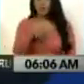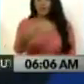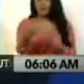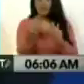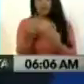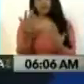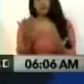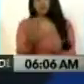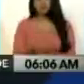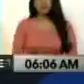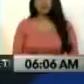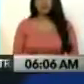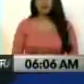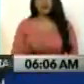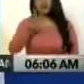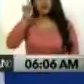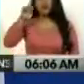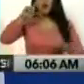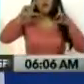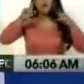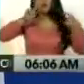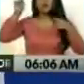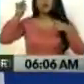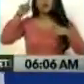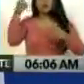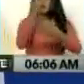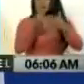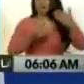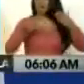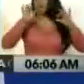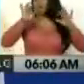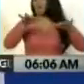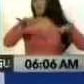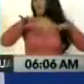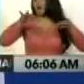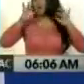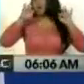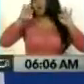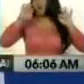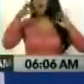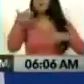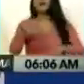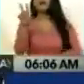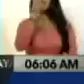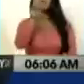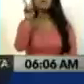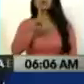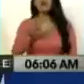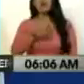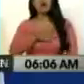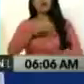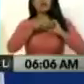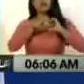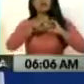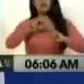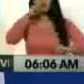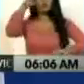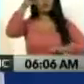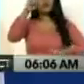de su página. Ahí ven las fotografías espectaculares de la campaña Venezuela Corazón Indestructible.